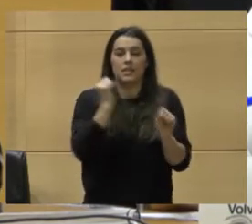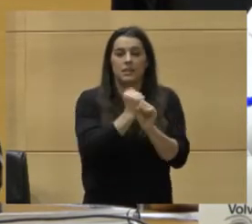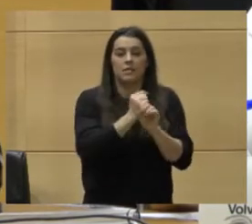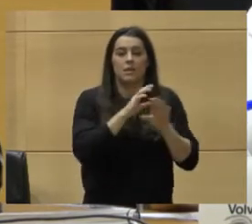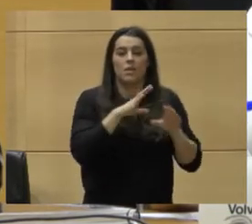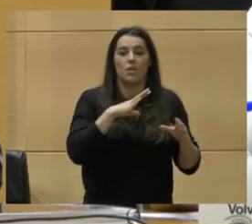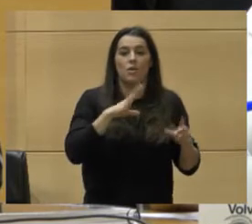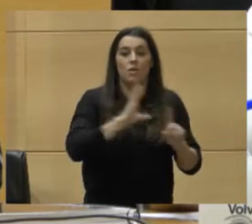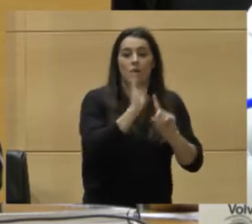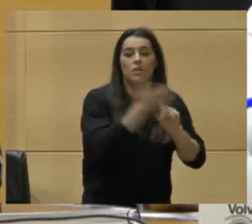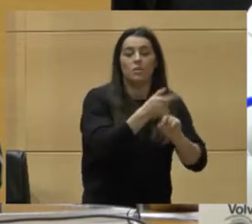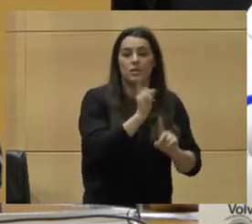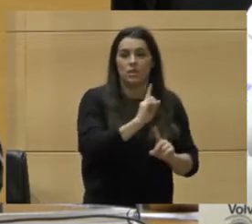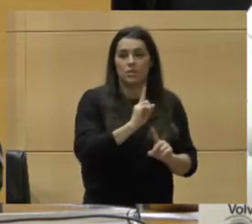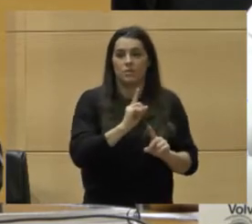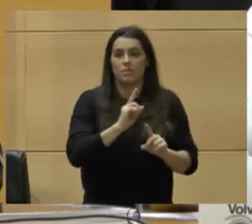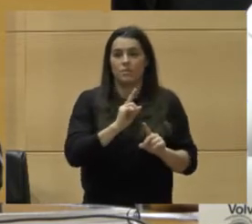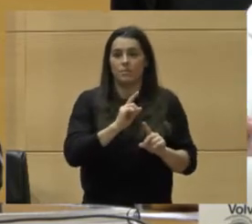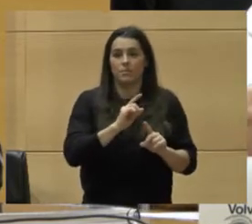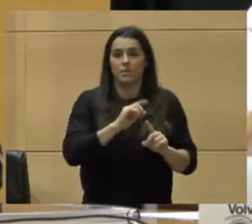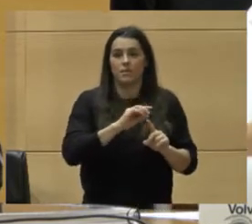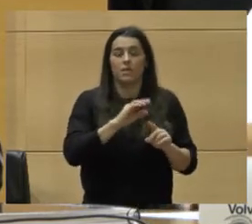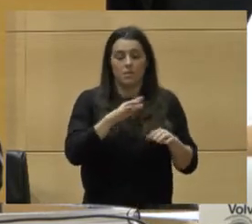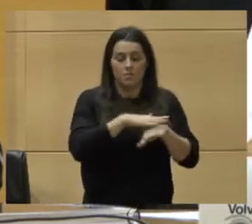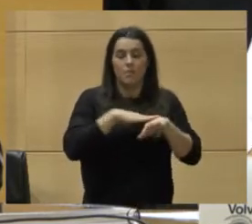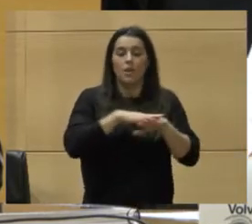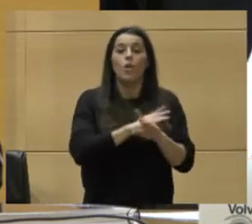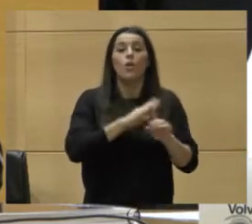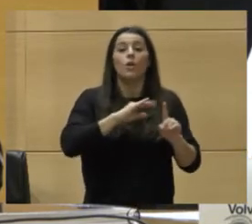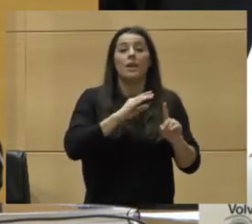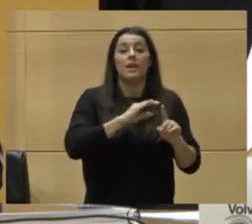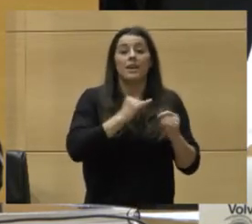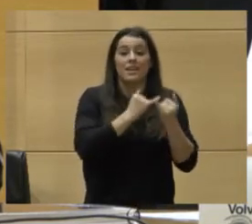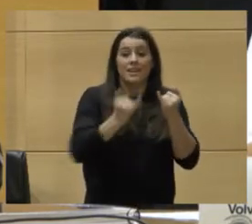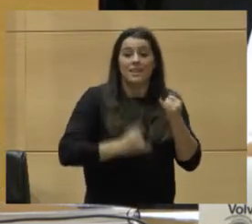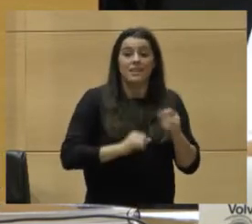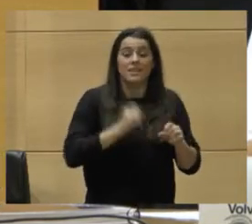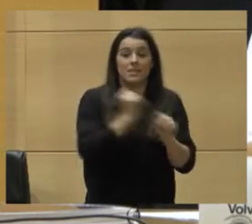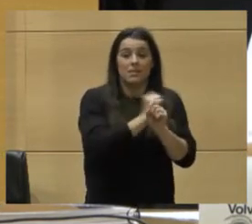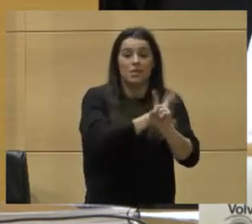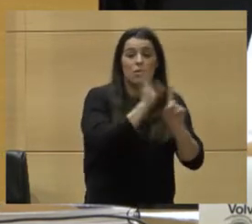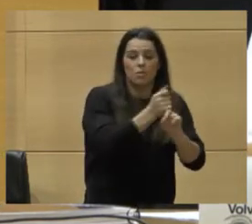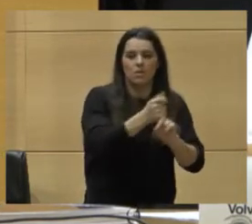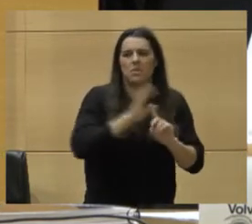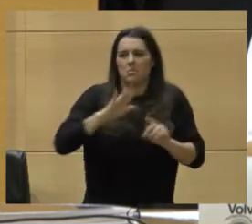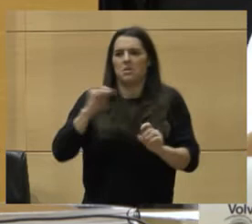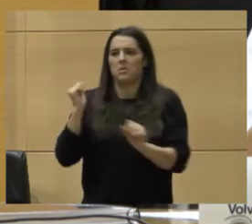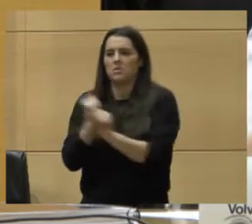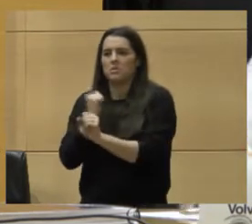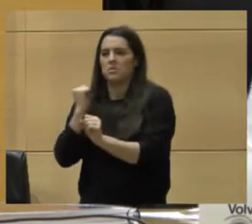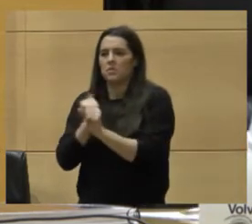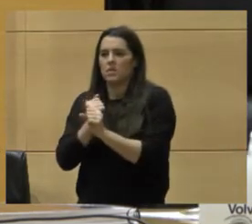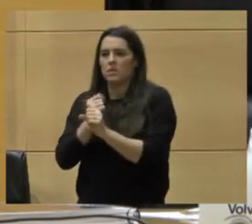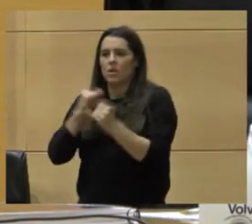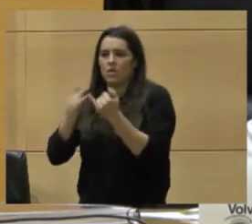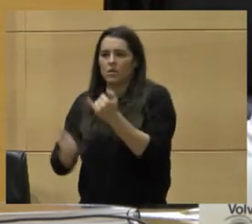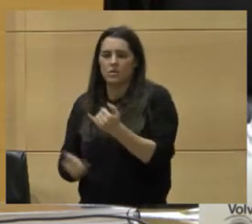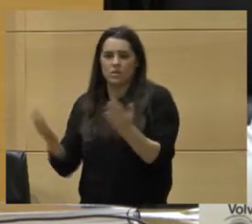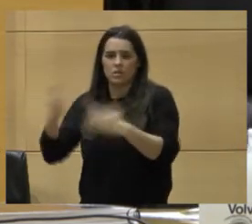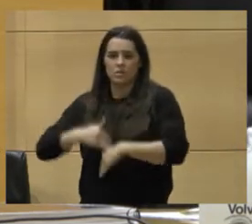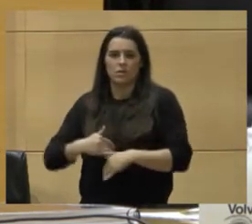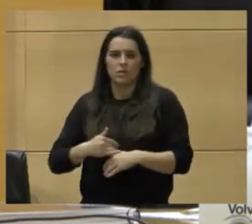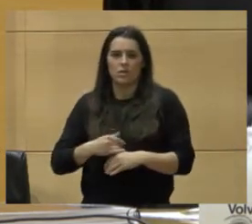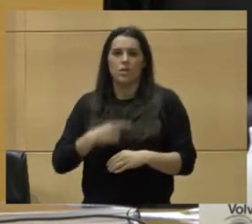sólo con trabajo una crisis del trabajo nos encontramos con una crisis del empleo porque hay muchas cosas que hacer para que la gente tenga derecho a vivir bien